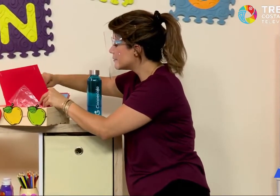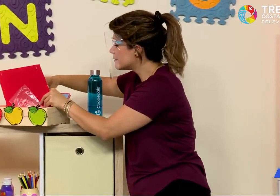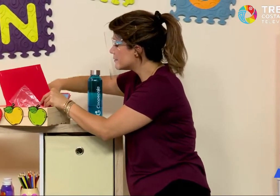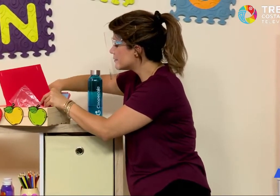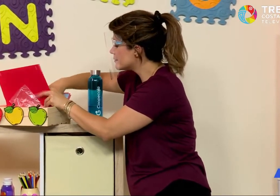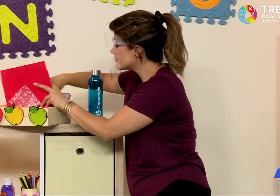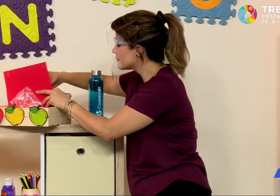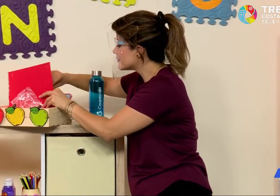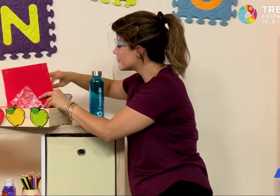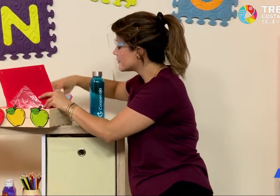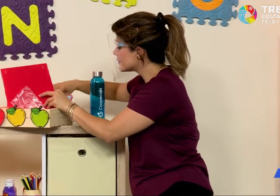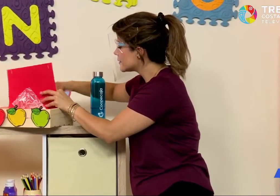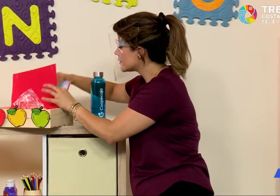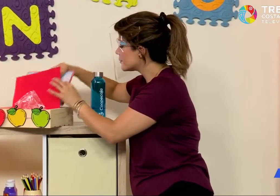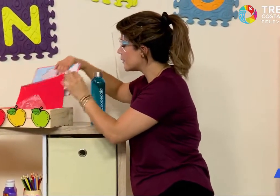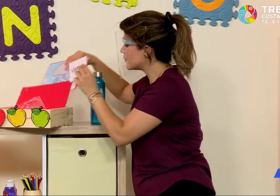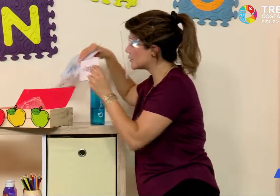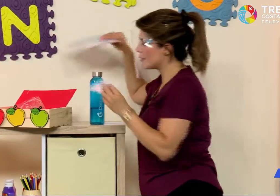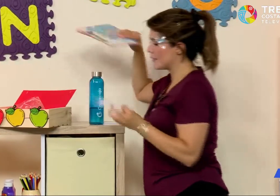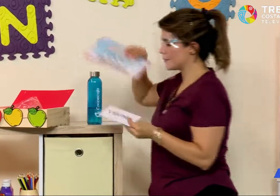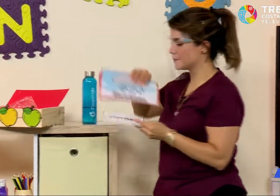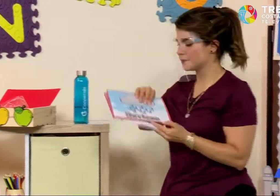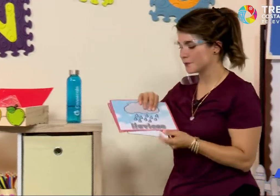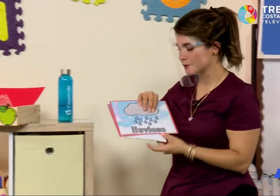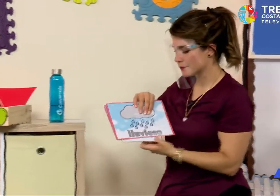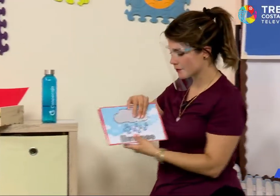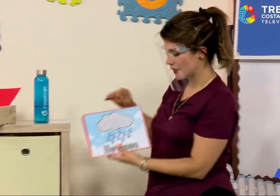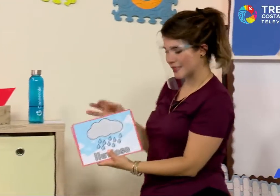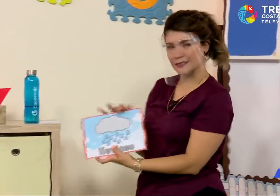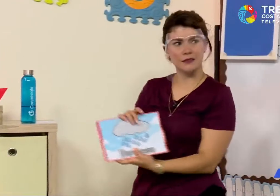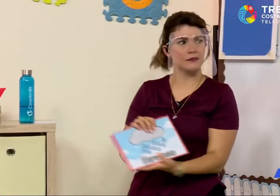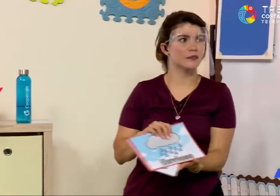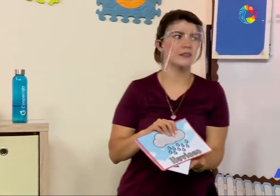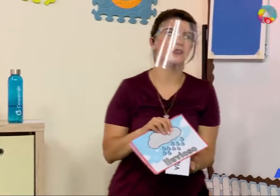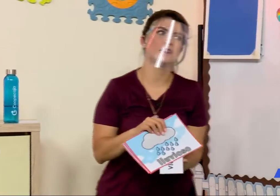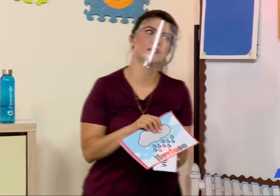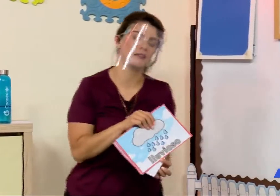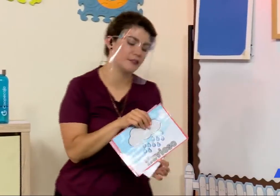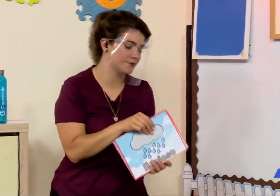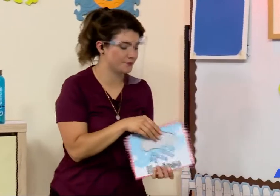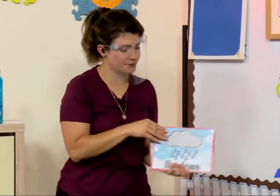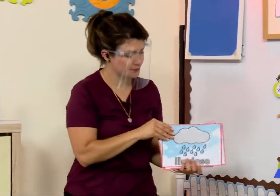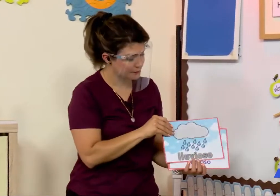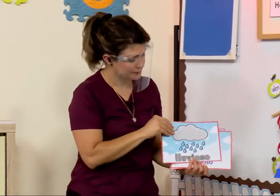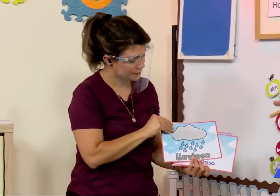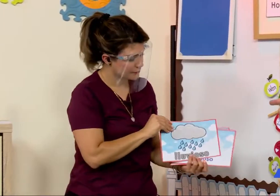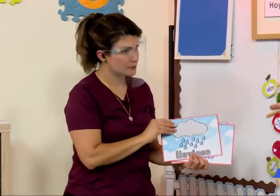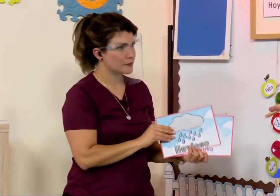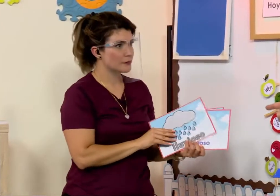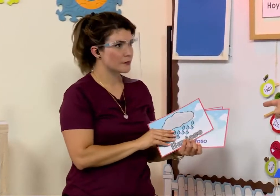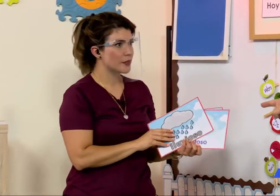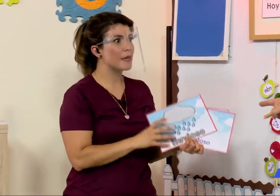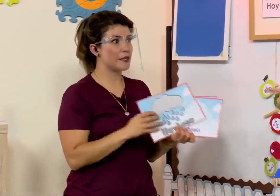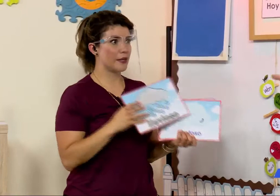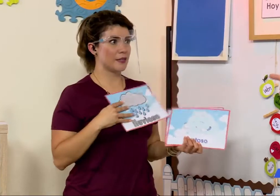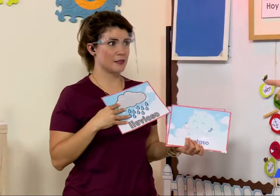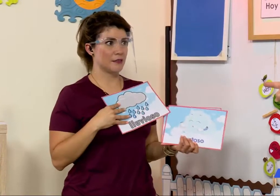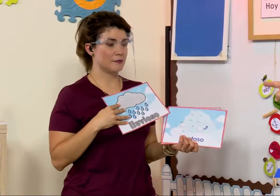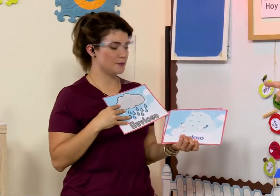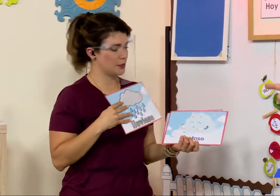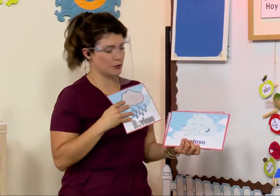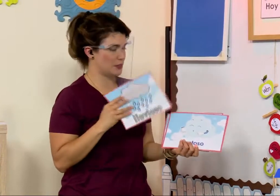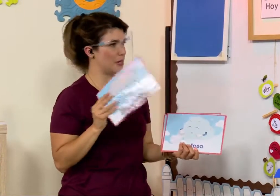entonces buscamos la que esté soleado. ¿Este? No. No. Bueno, en su casa sí. En mi en